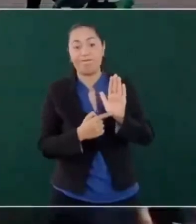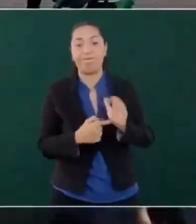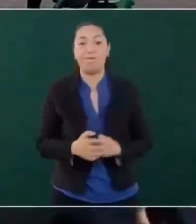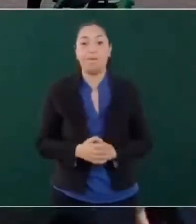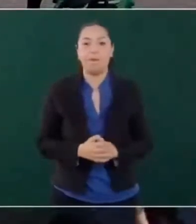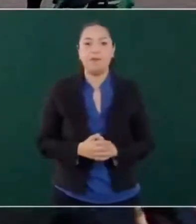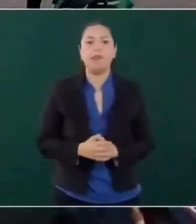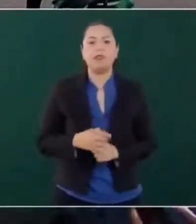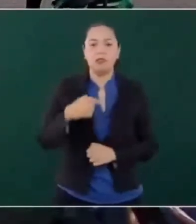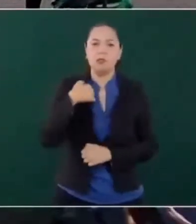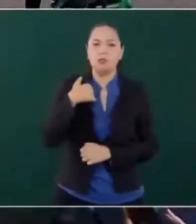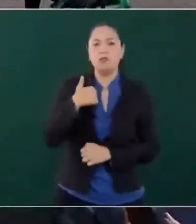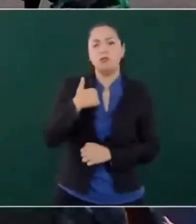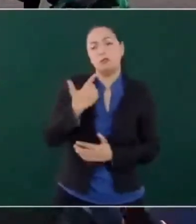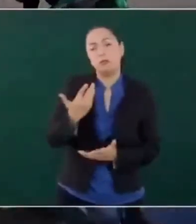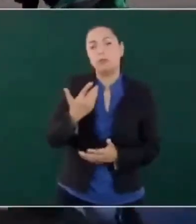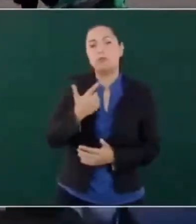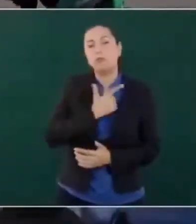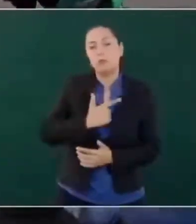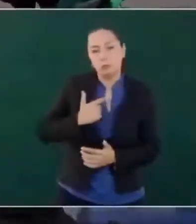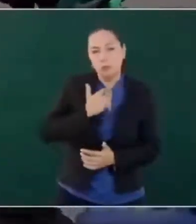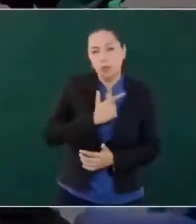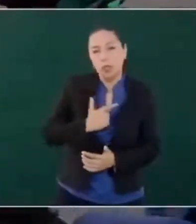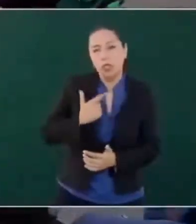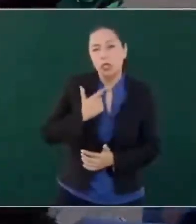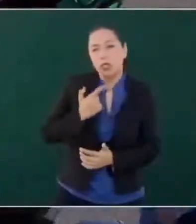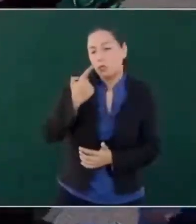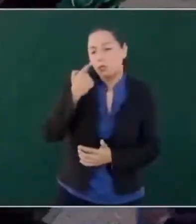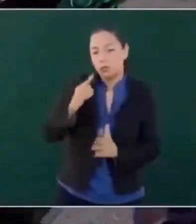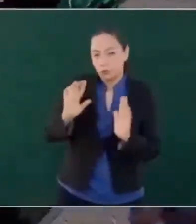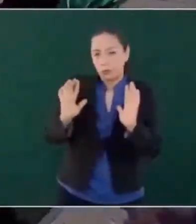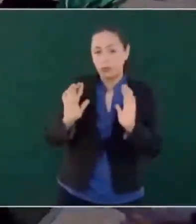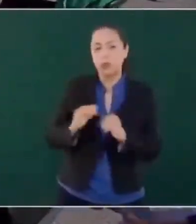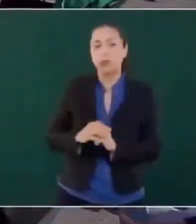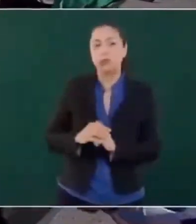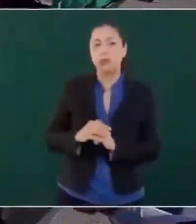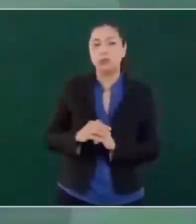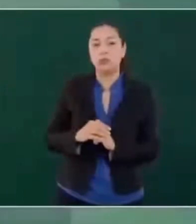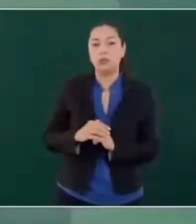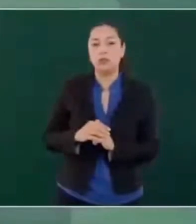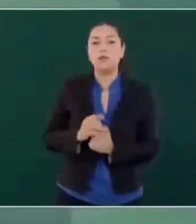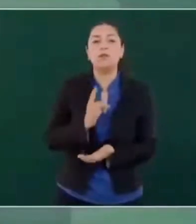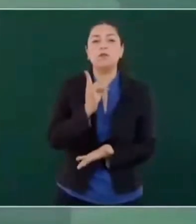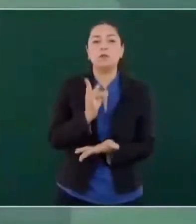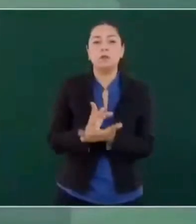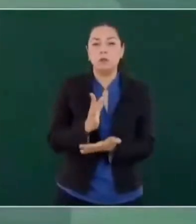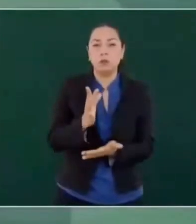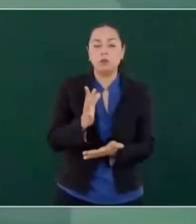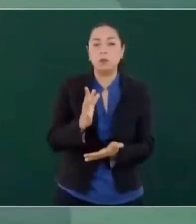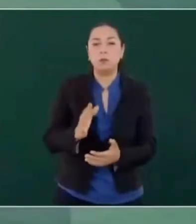Aquí me gustaría nada más que